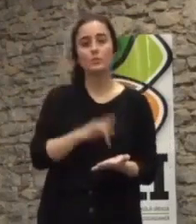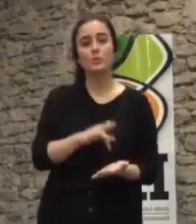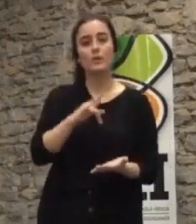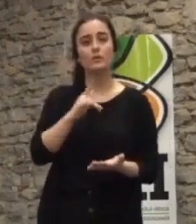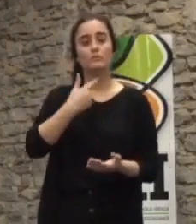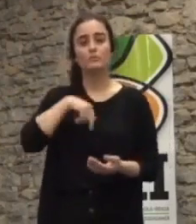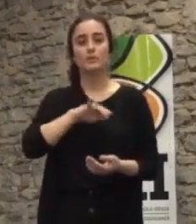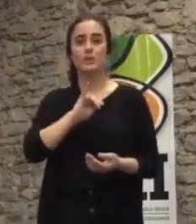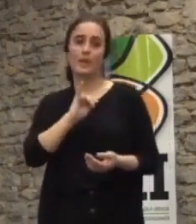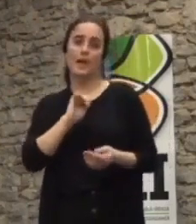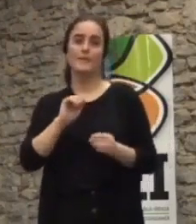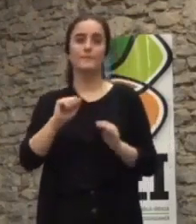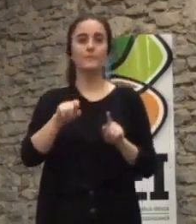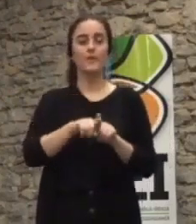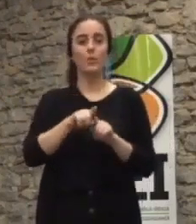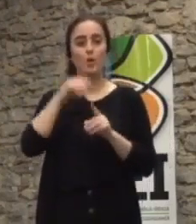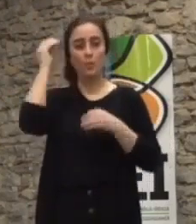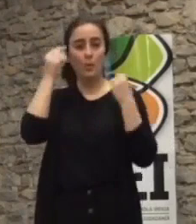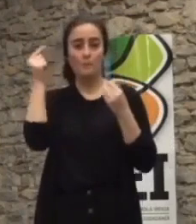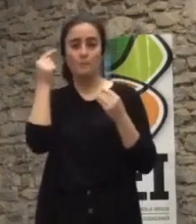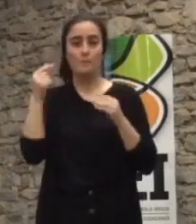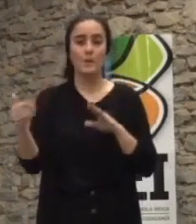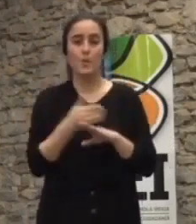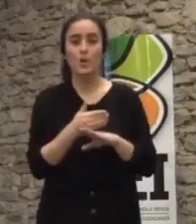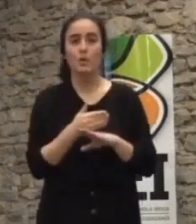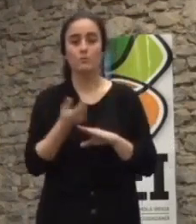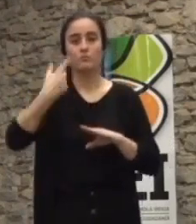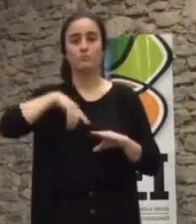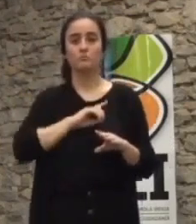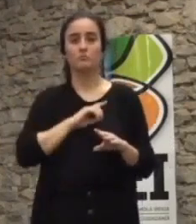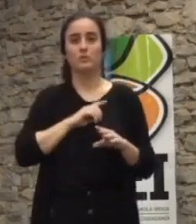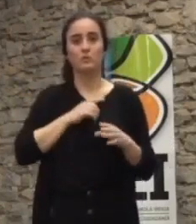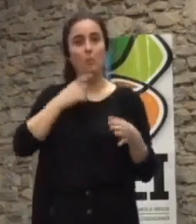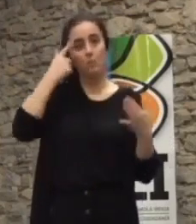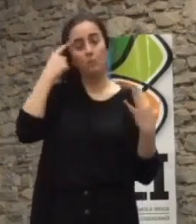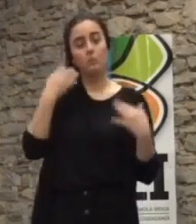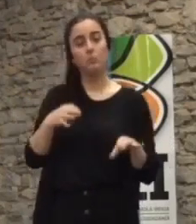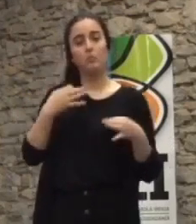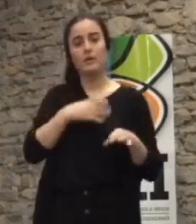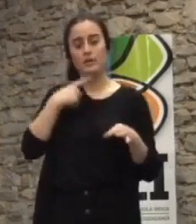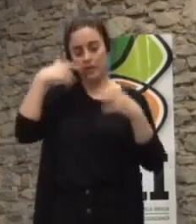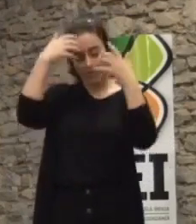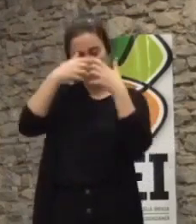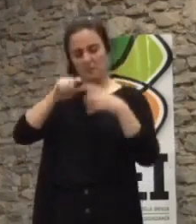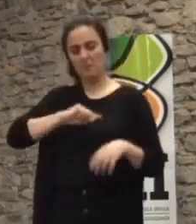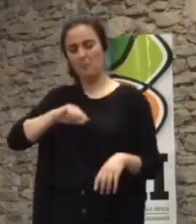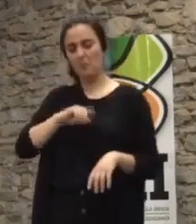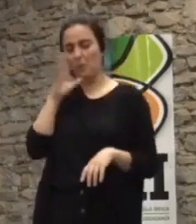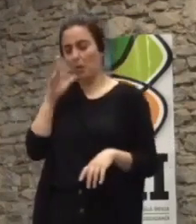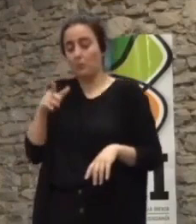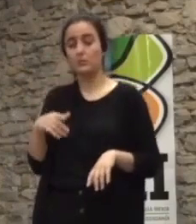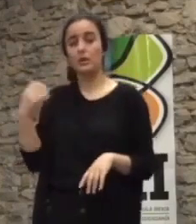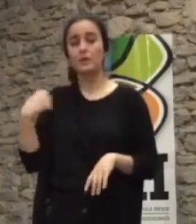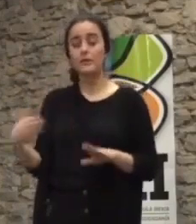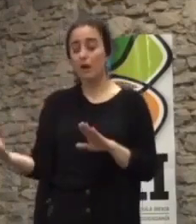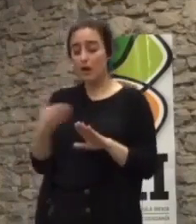Vivimos el prejuicio, no somos conscientes del estereotipo. Nuestro cerebro no está reflexionando sobre por qué nos estamos sintiendo de esta manera. Ya lo tiene asumido, ya lo tiene